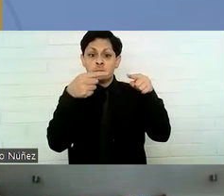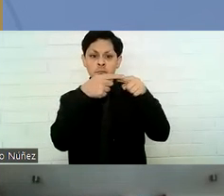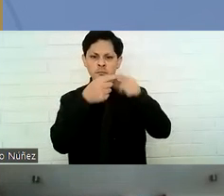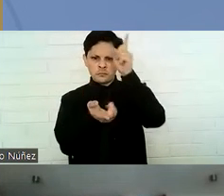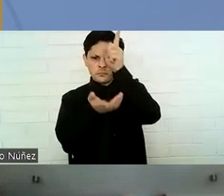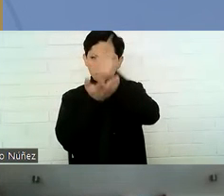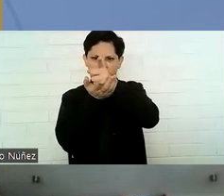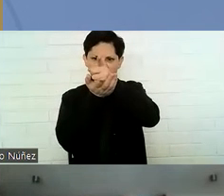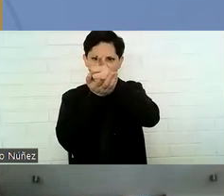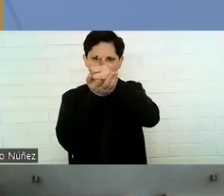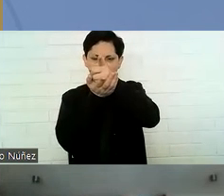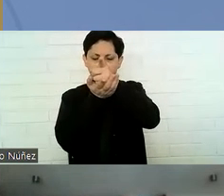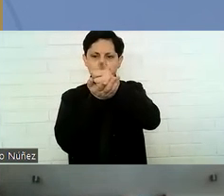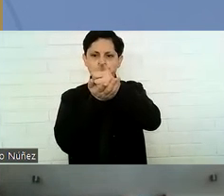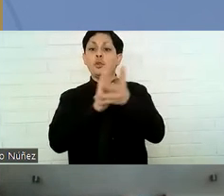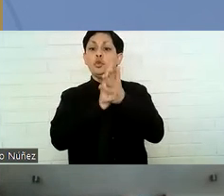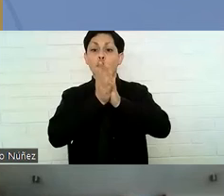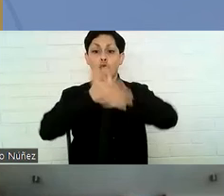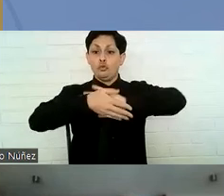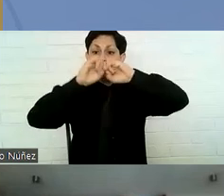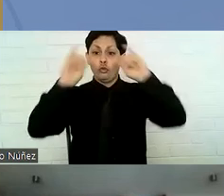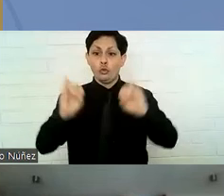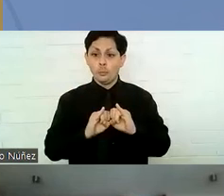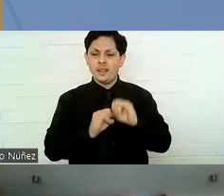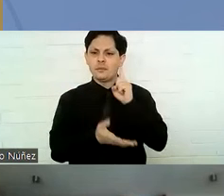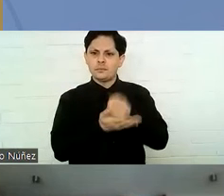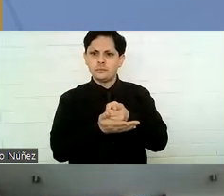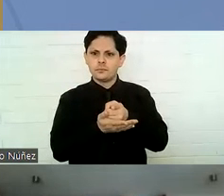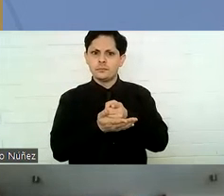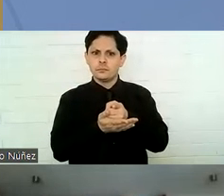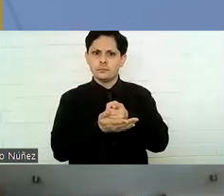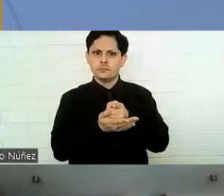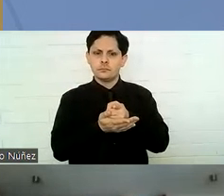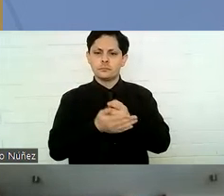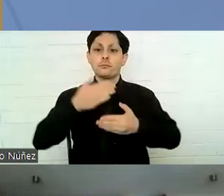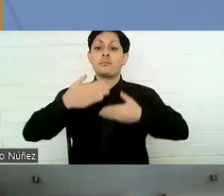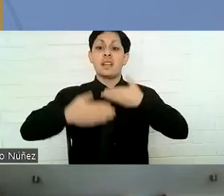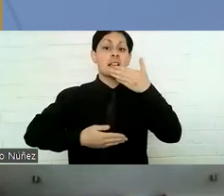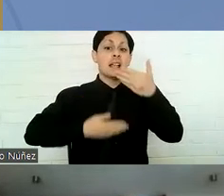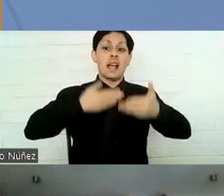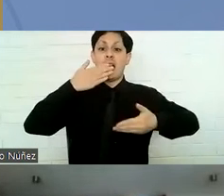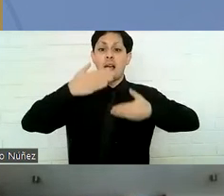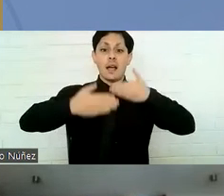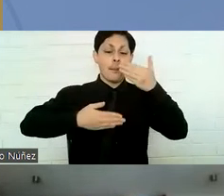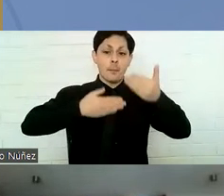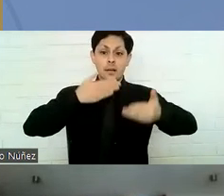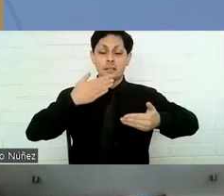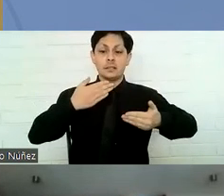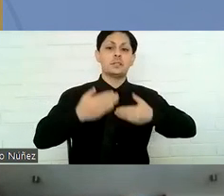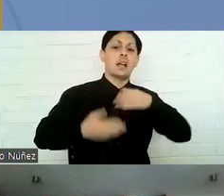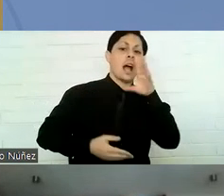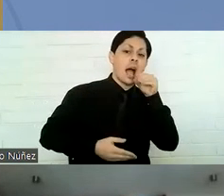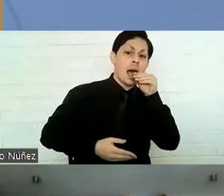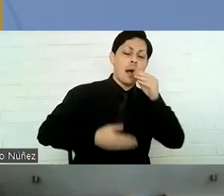autoridad, y me refiero a que son discursos legitimados por estructuras